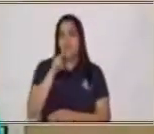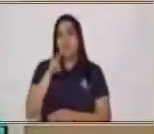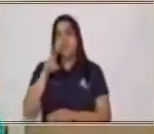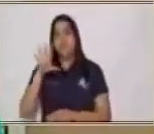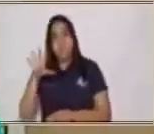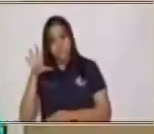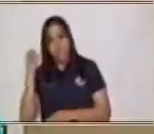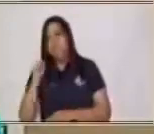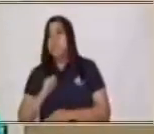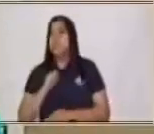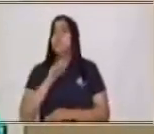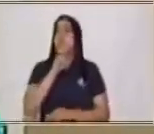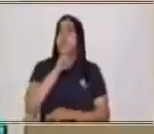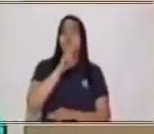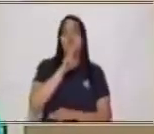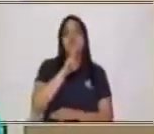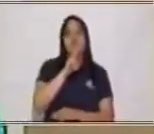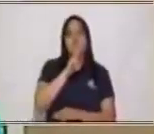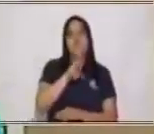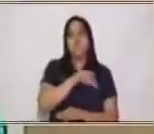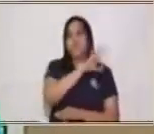125v cubo.